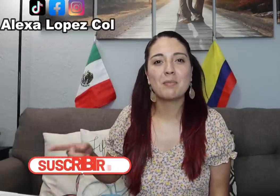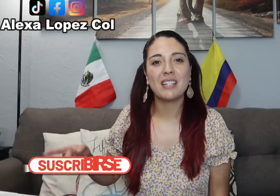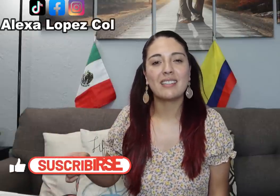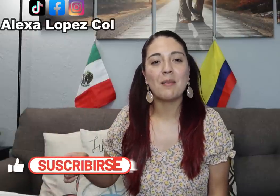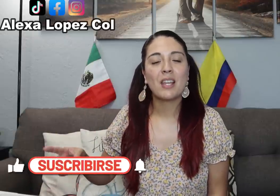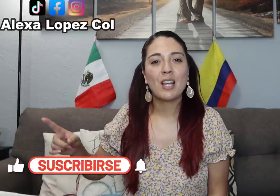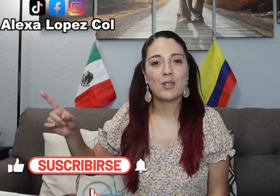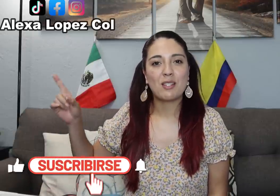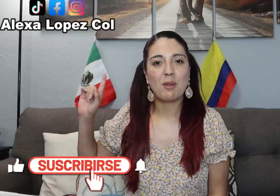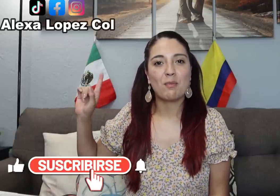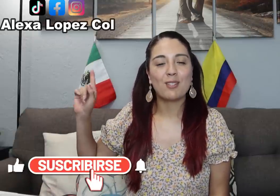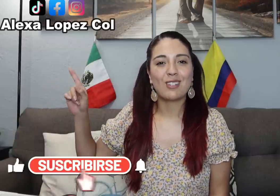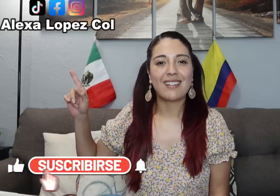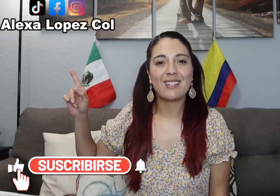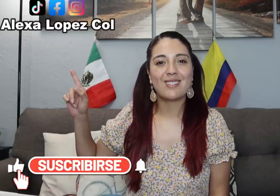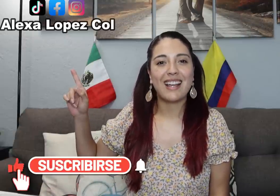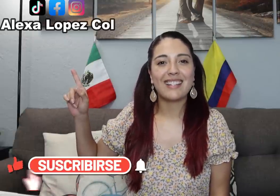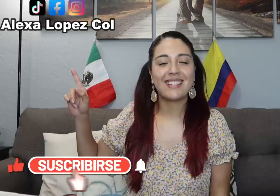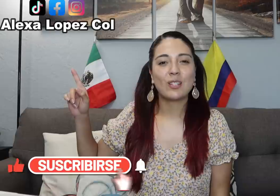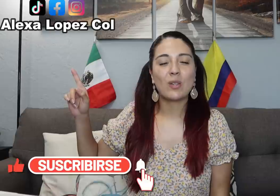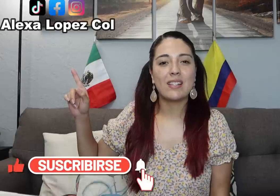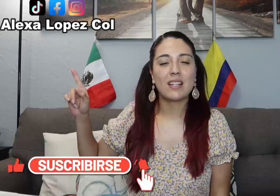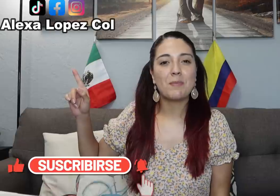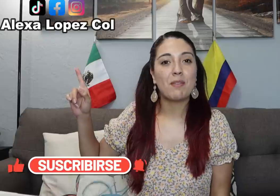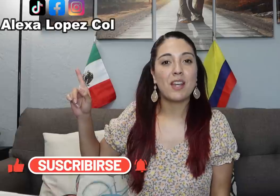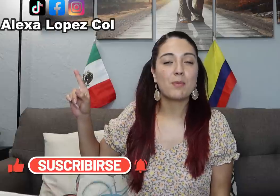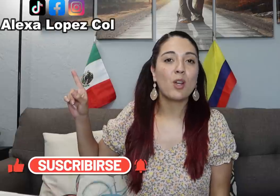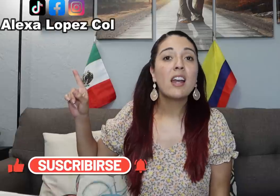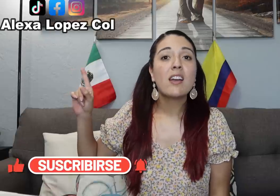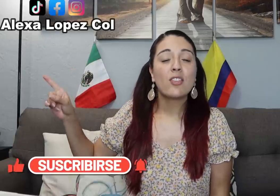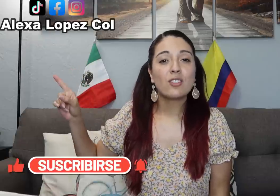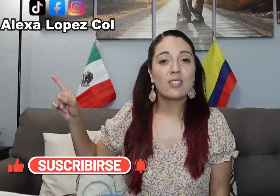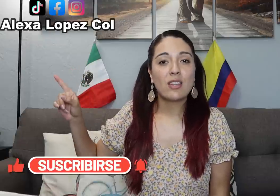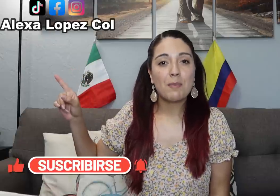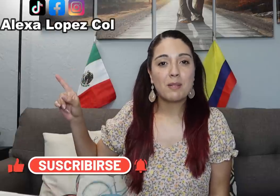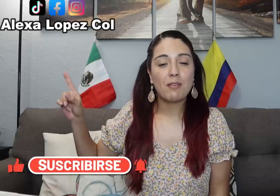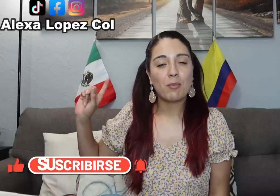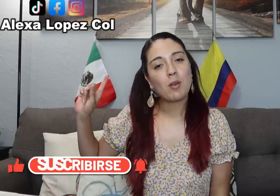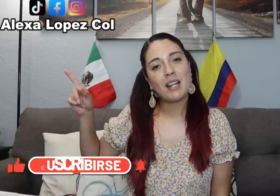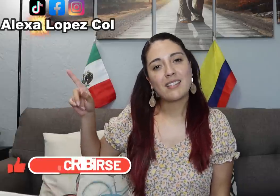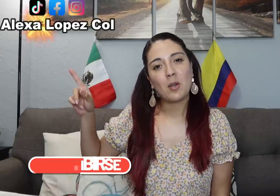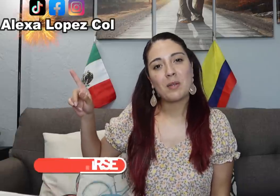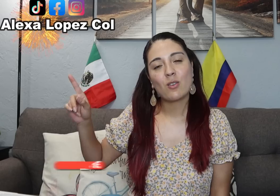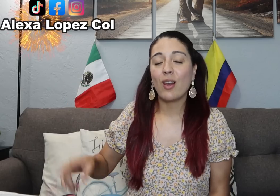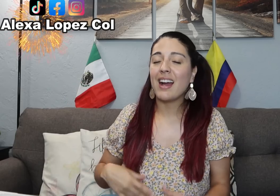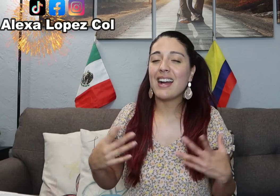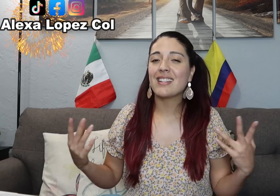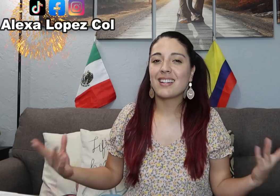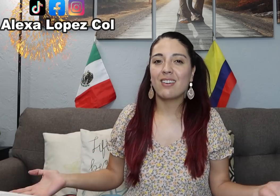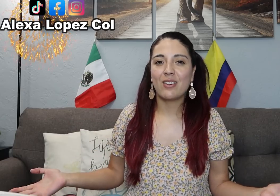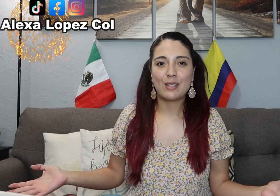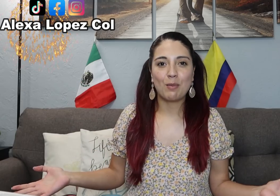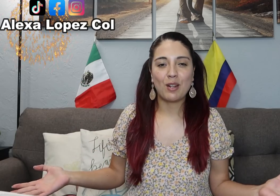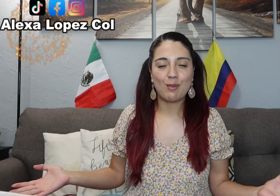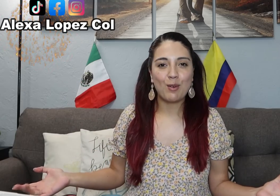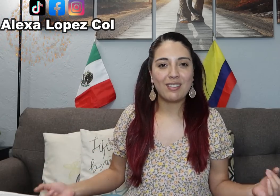activar la campanita. Los espero en mis otras redes sociales, TikTok, Instagram y Facebook, donde estoy de la misma forma como Alexa López Col. Ha